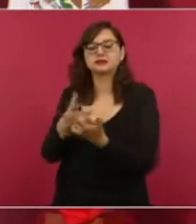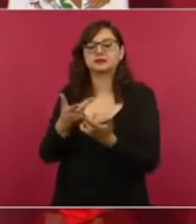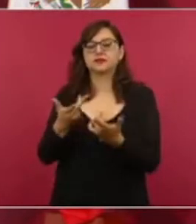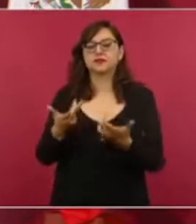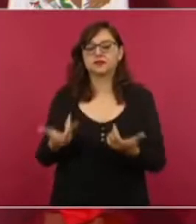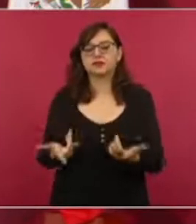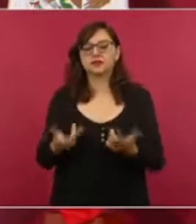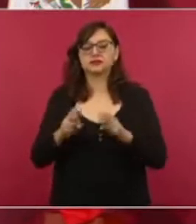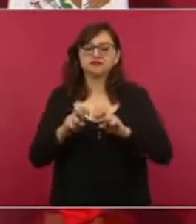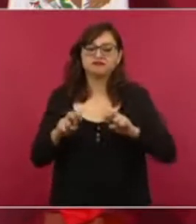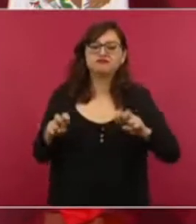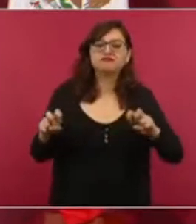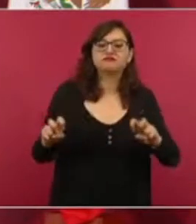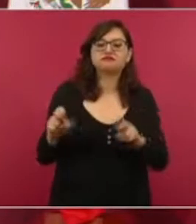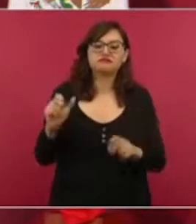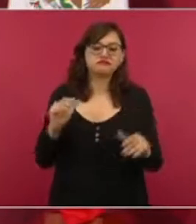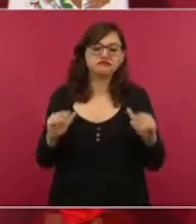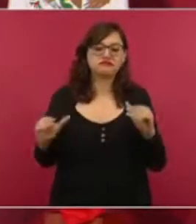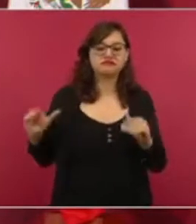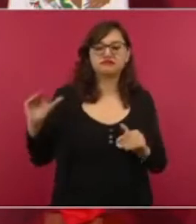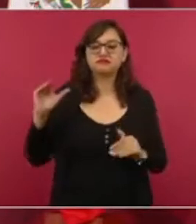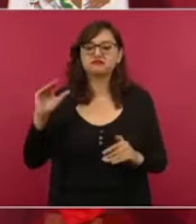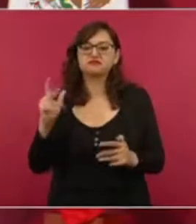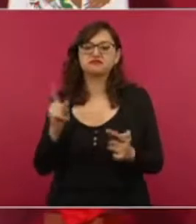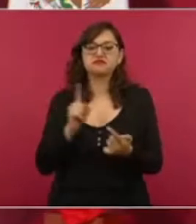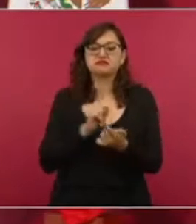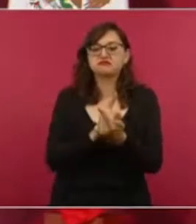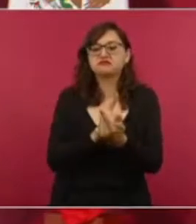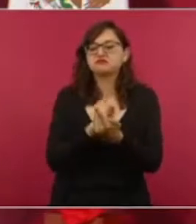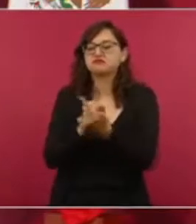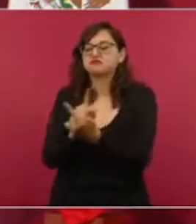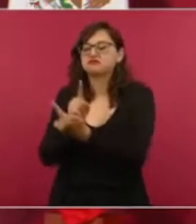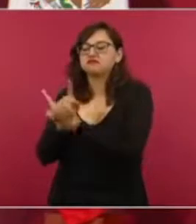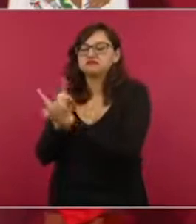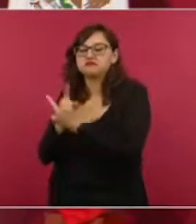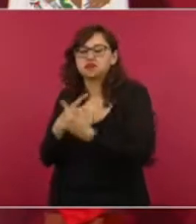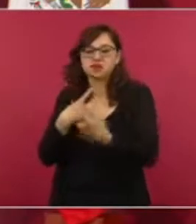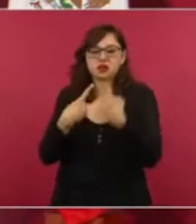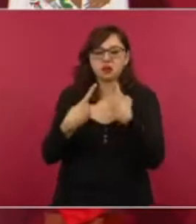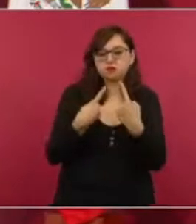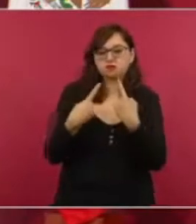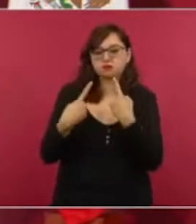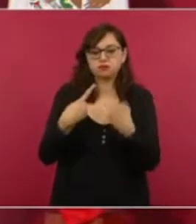a magistrados, a ministros, y